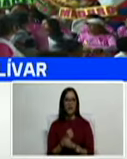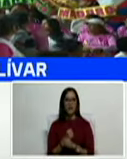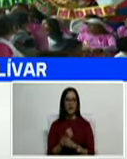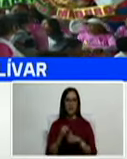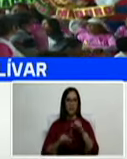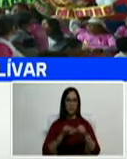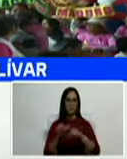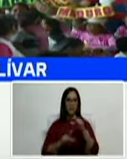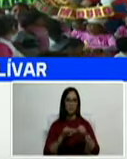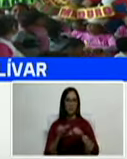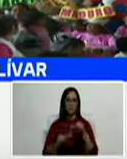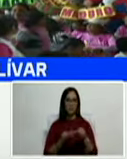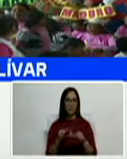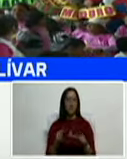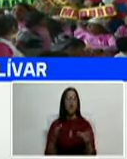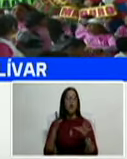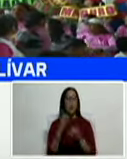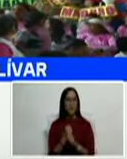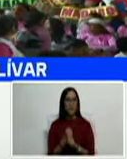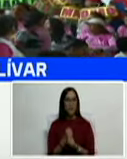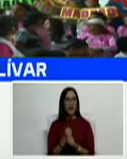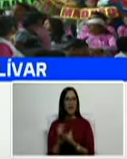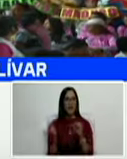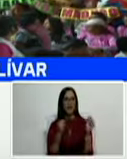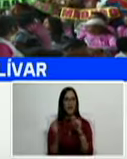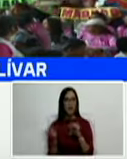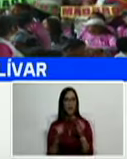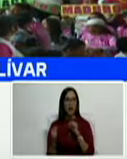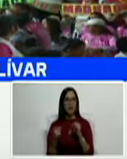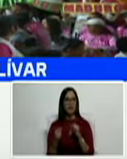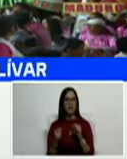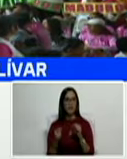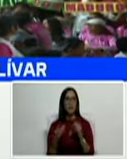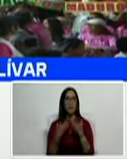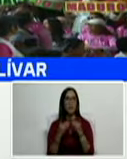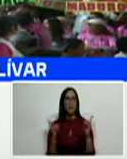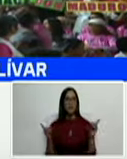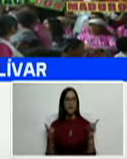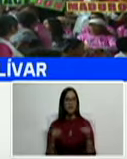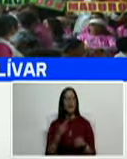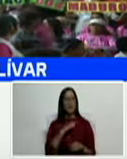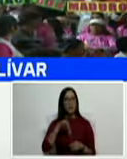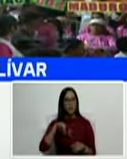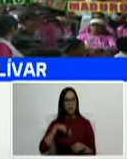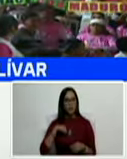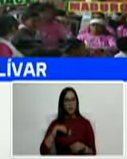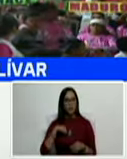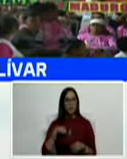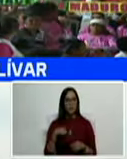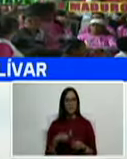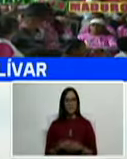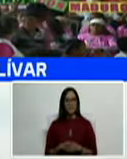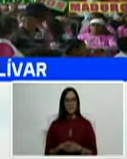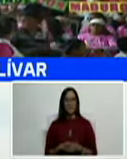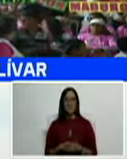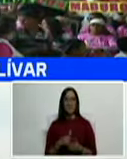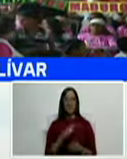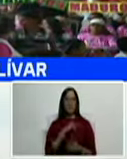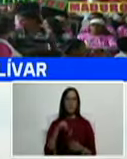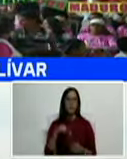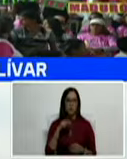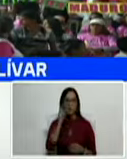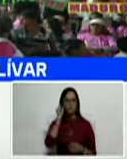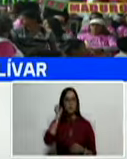colectivo, creer en el debate democrático. Nosotros y